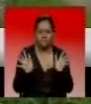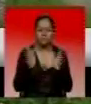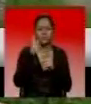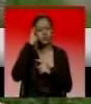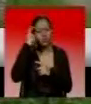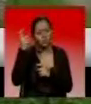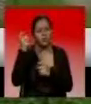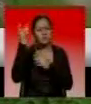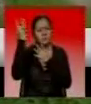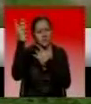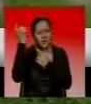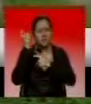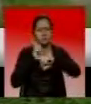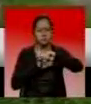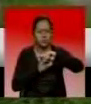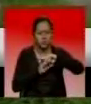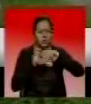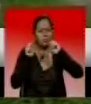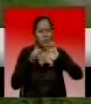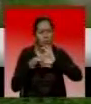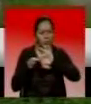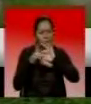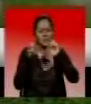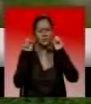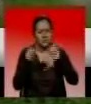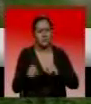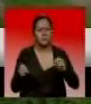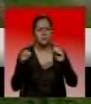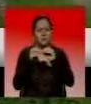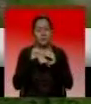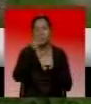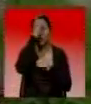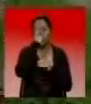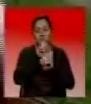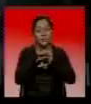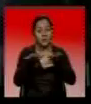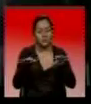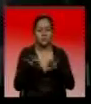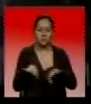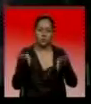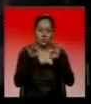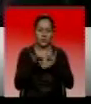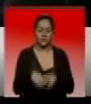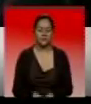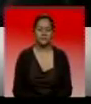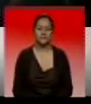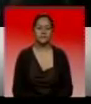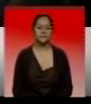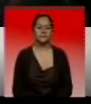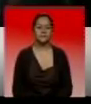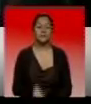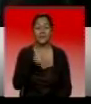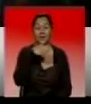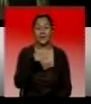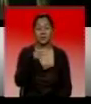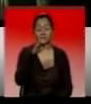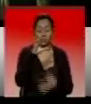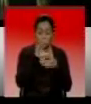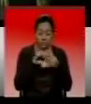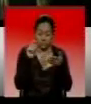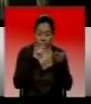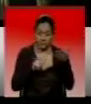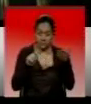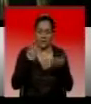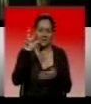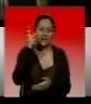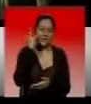de que sí podemos, de que unidos saldremos adelante, por supuesto, con la bendición de Dios todo puede ser. La canción se escribió luego de